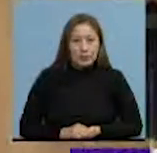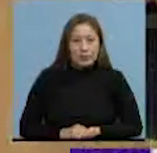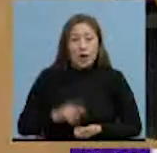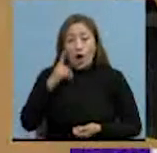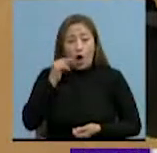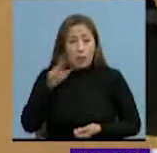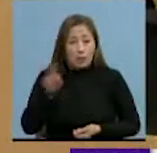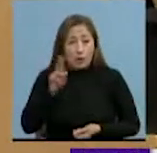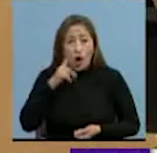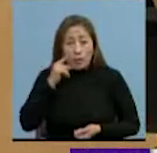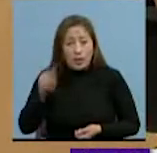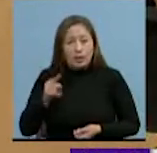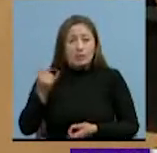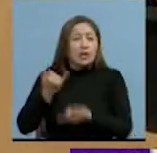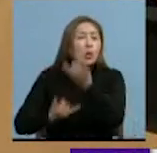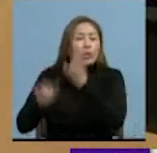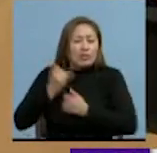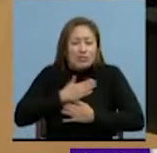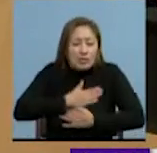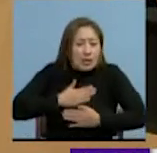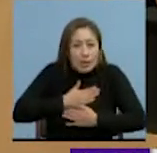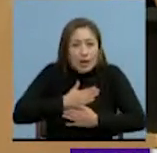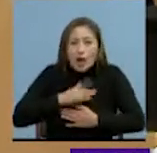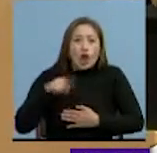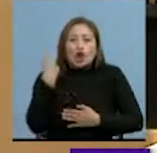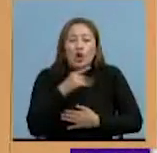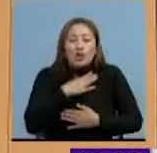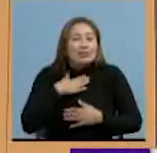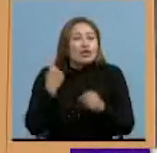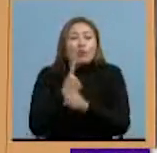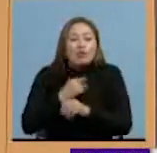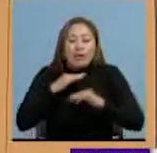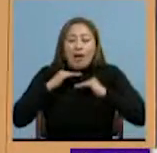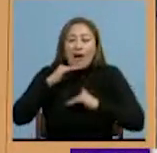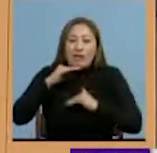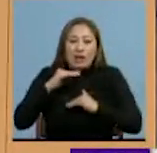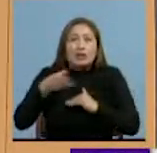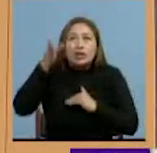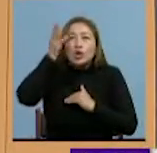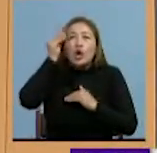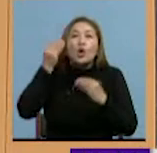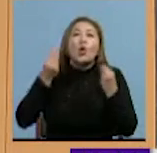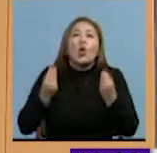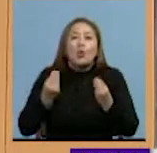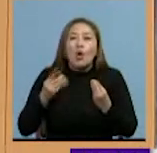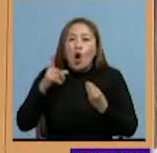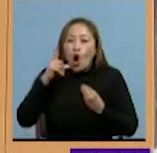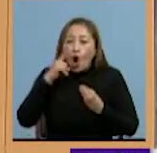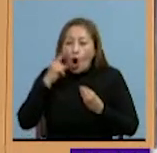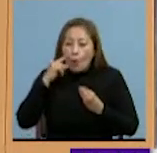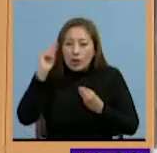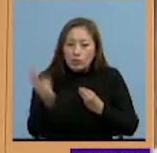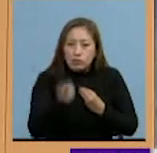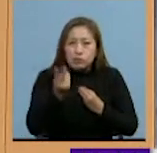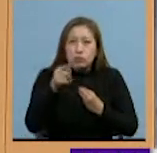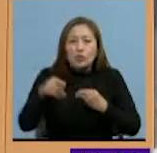Chiligüey, ¿no? Te deja sin palabras. Realmente en ese momento se nos hizo un nudo en la garganta a todos, porque recordamos cómo retiraron el cadáver de este indigente que perdió la